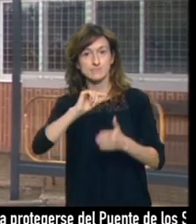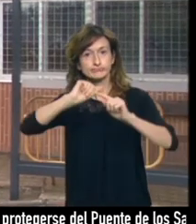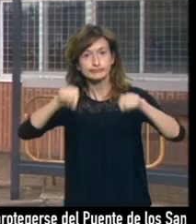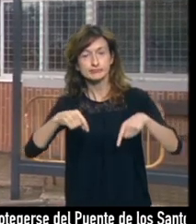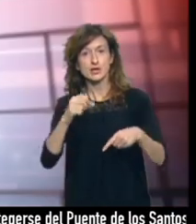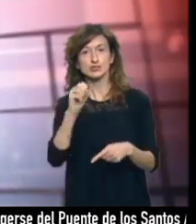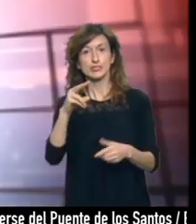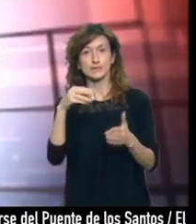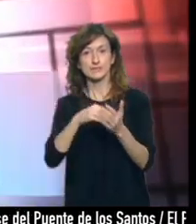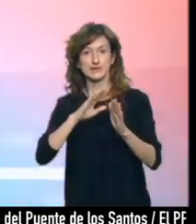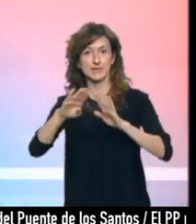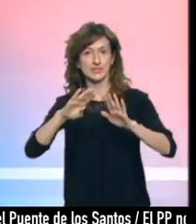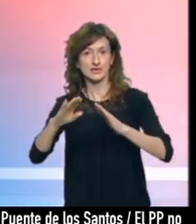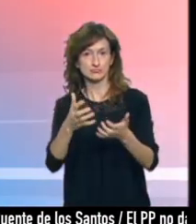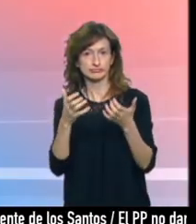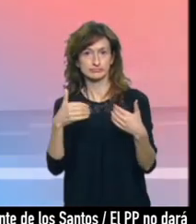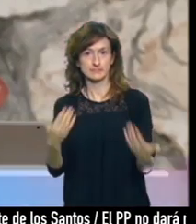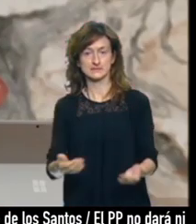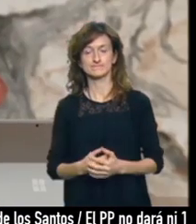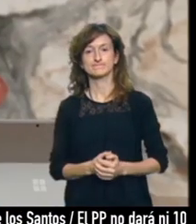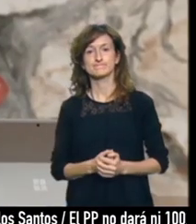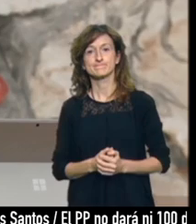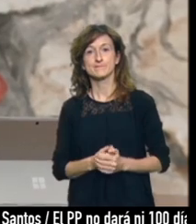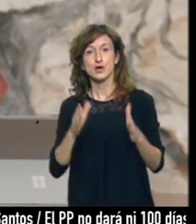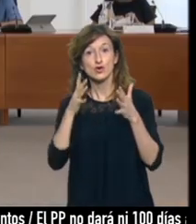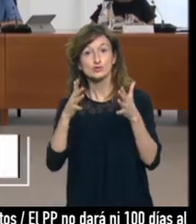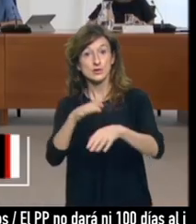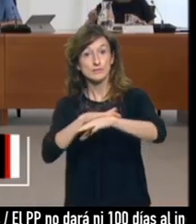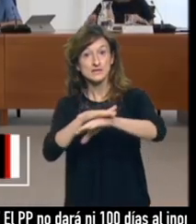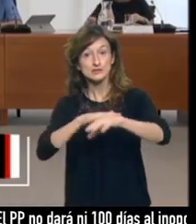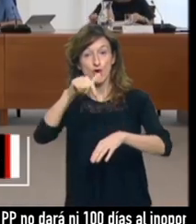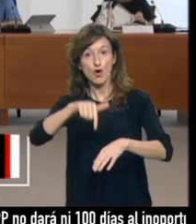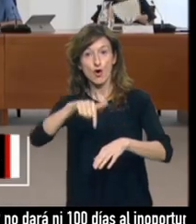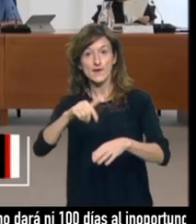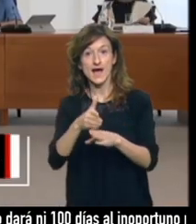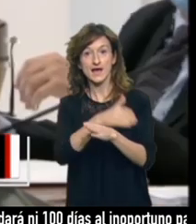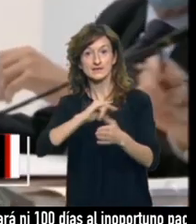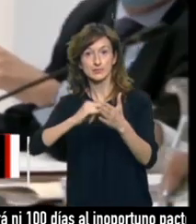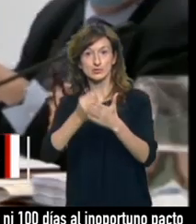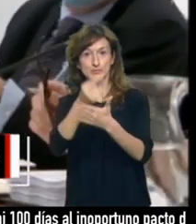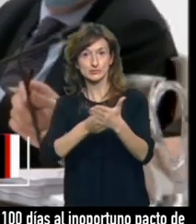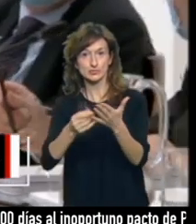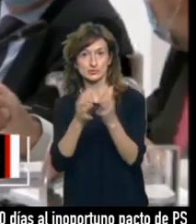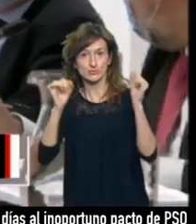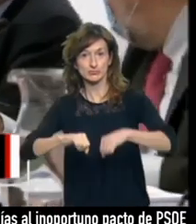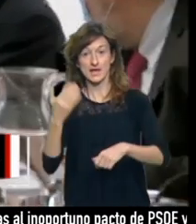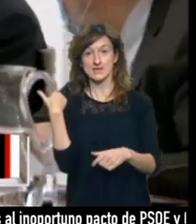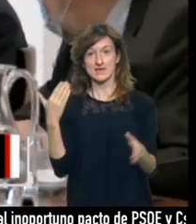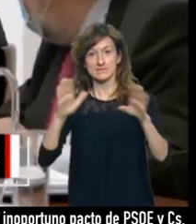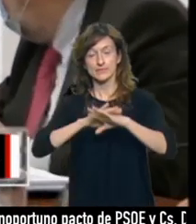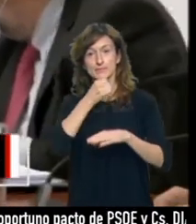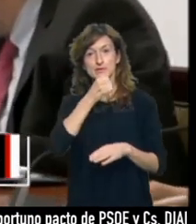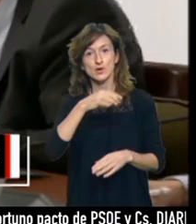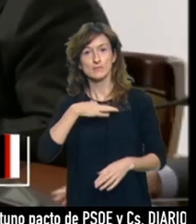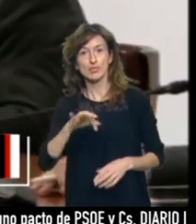de 12.000 vecinos. El Consejo de Ministros aprueba hoy el anteproyecto de presupuestos. Anoche PSOE y